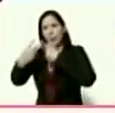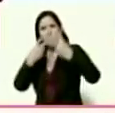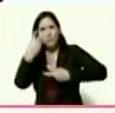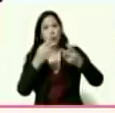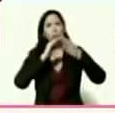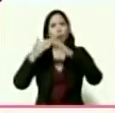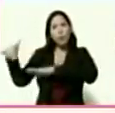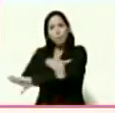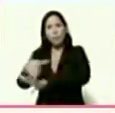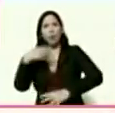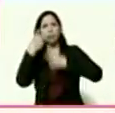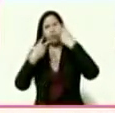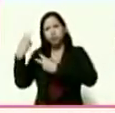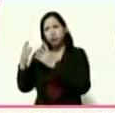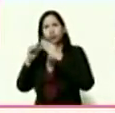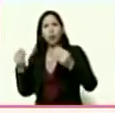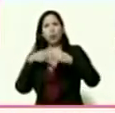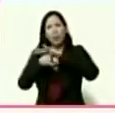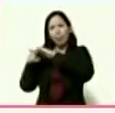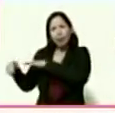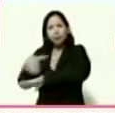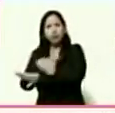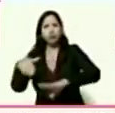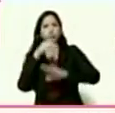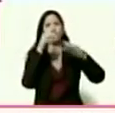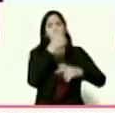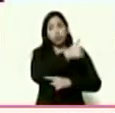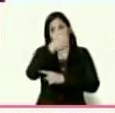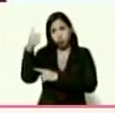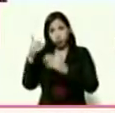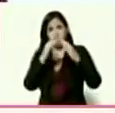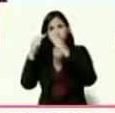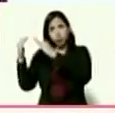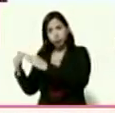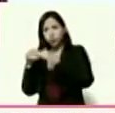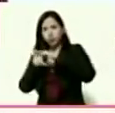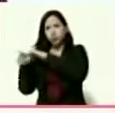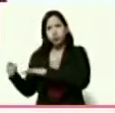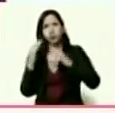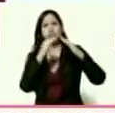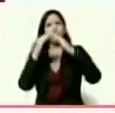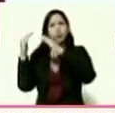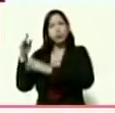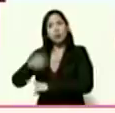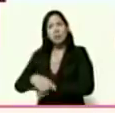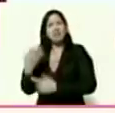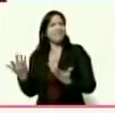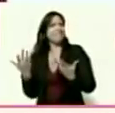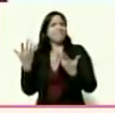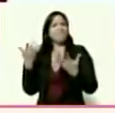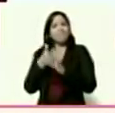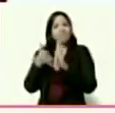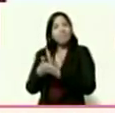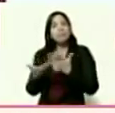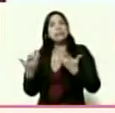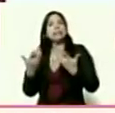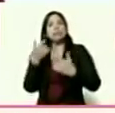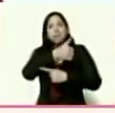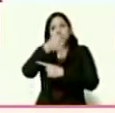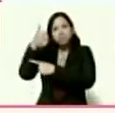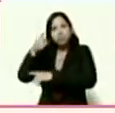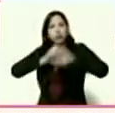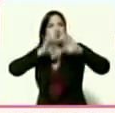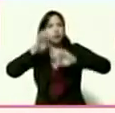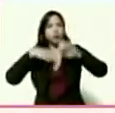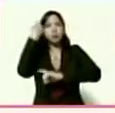las calles y dentro de las calles cada casa y dentro de cada casa, cada caso y